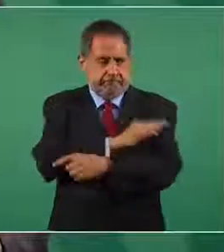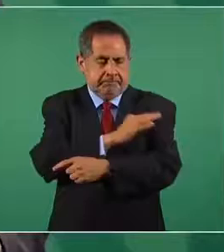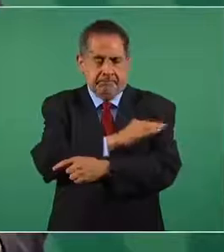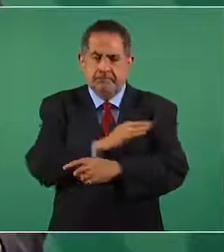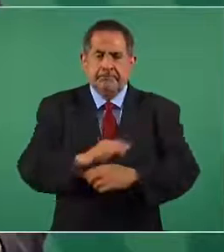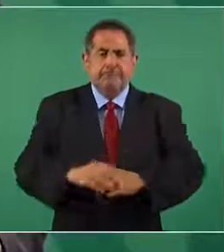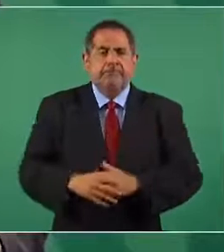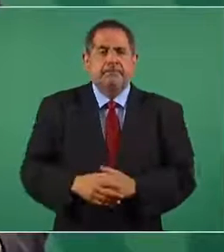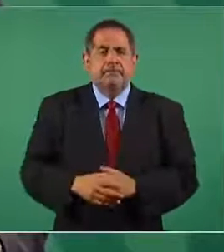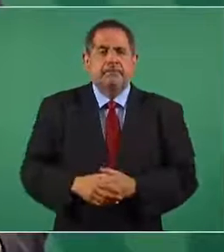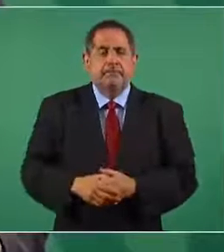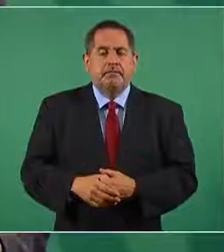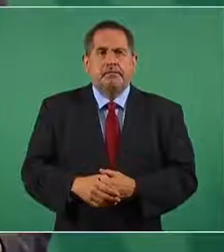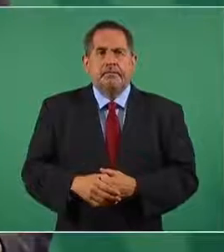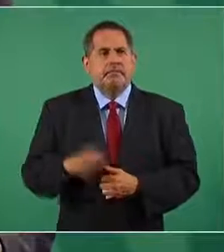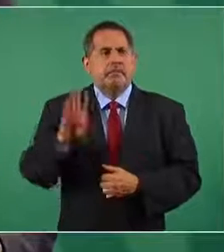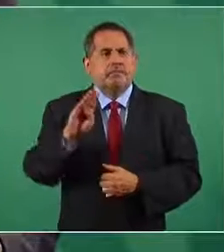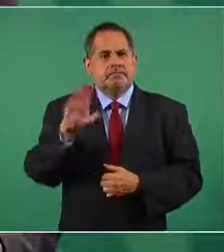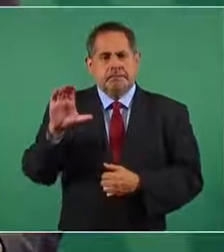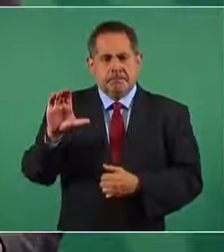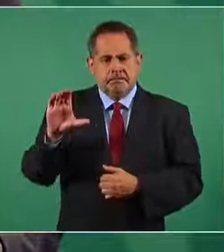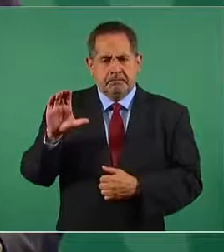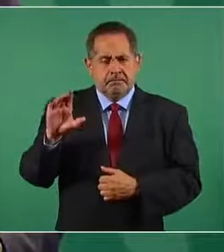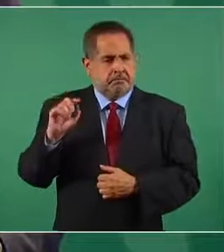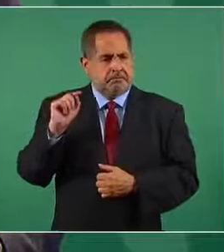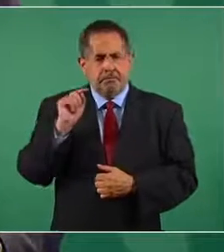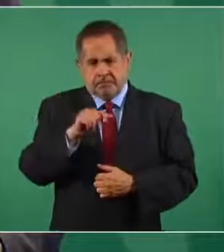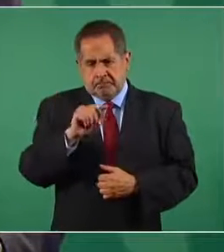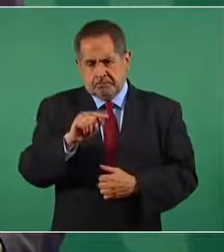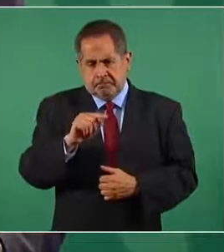En Baja California,